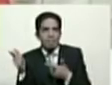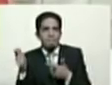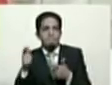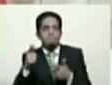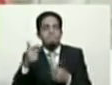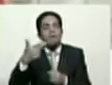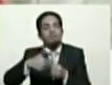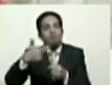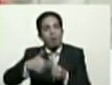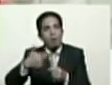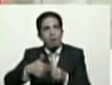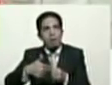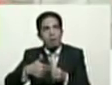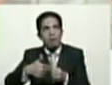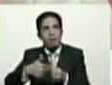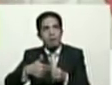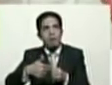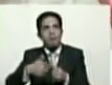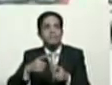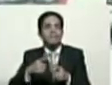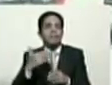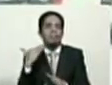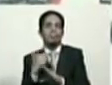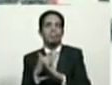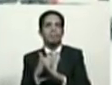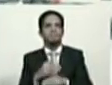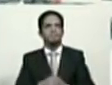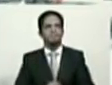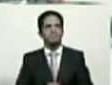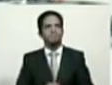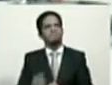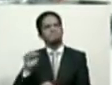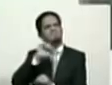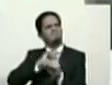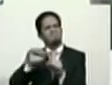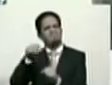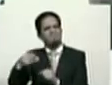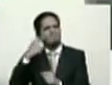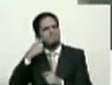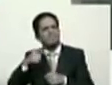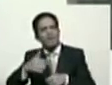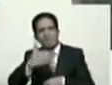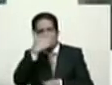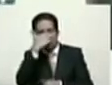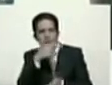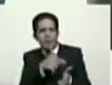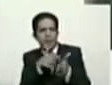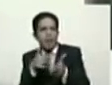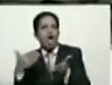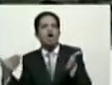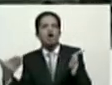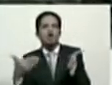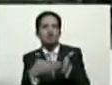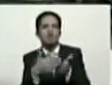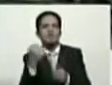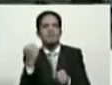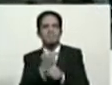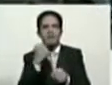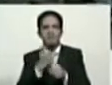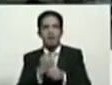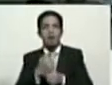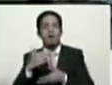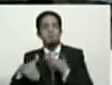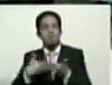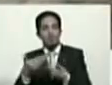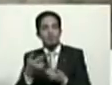extrapesado se afecta a la producción rechazó estas acciones terroristas que van en contra de la industria petrolera que produce los